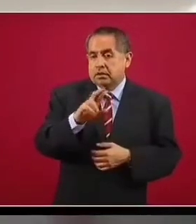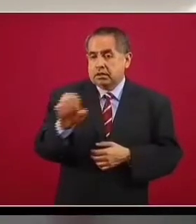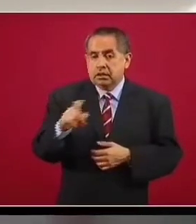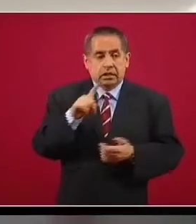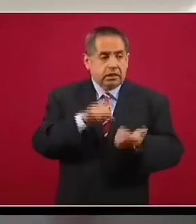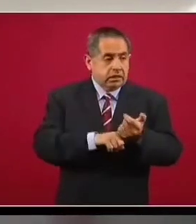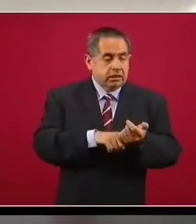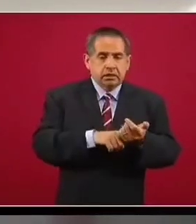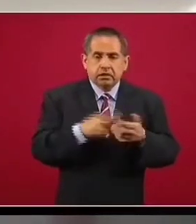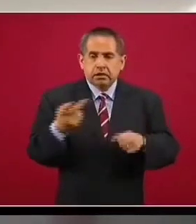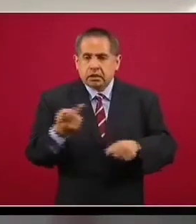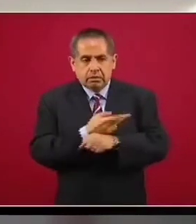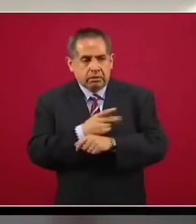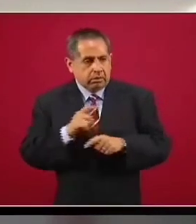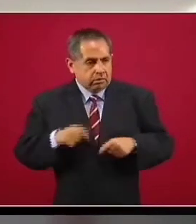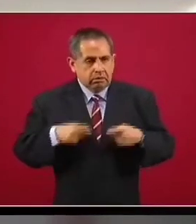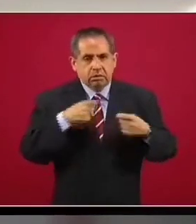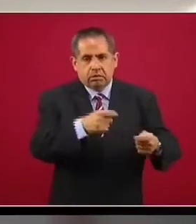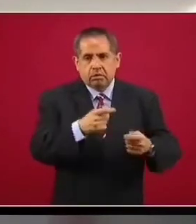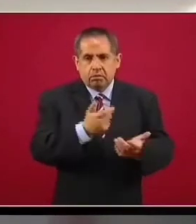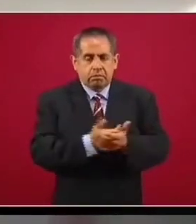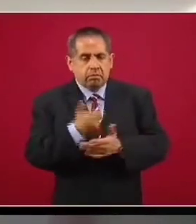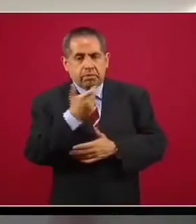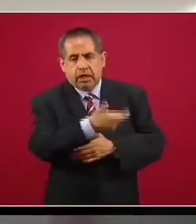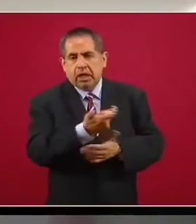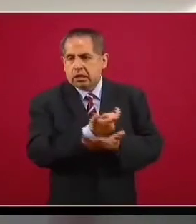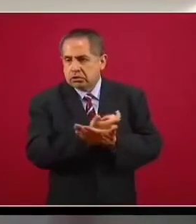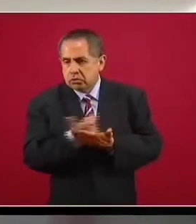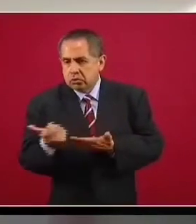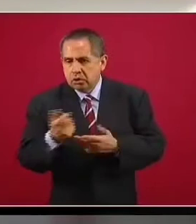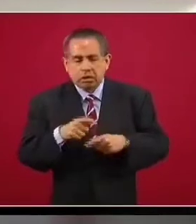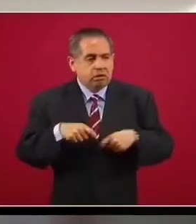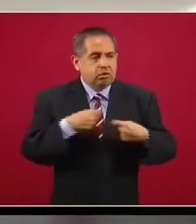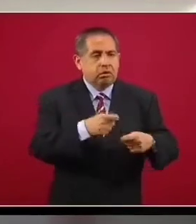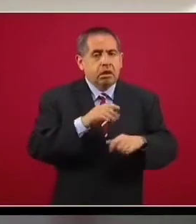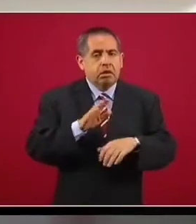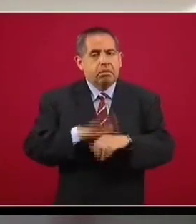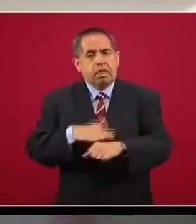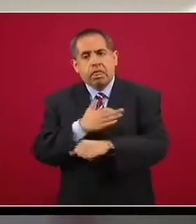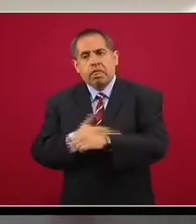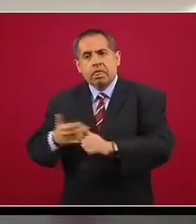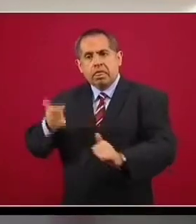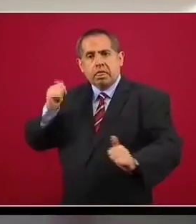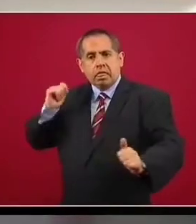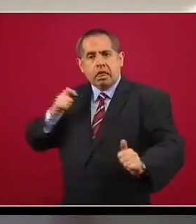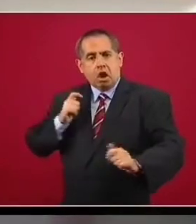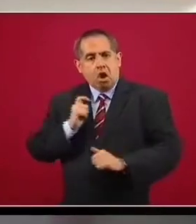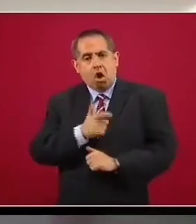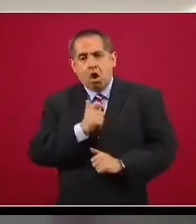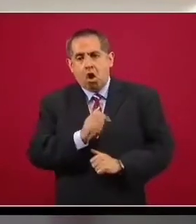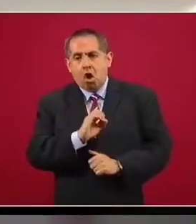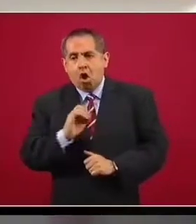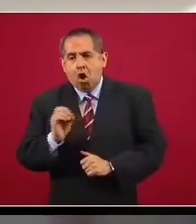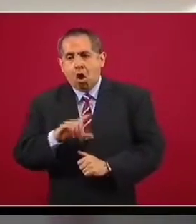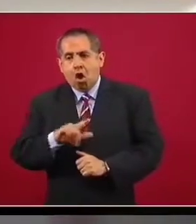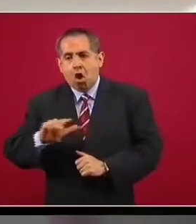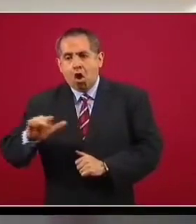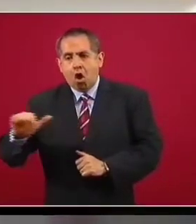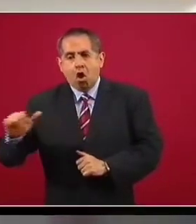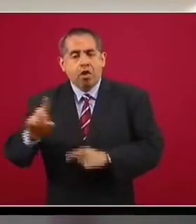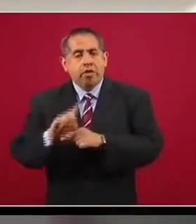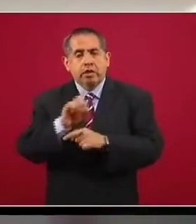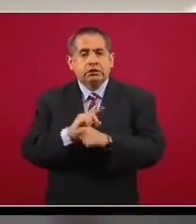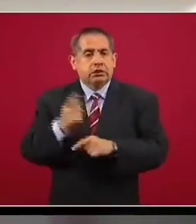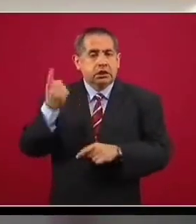Habíamos pedido que si se les podía ya pagar sus sueldos atrasados, que habían recibido un aumento desde el sexenio